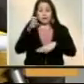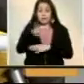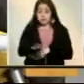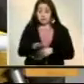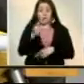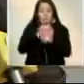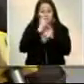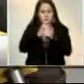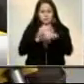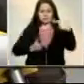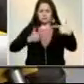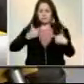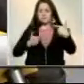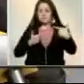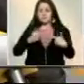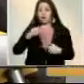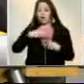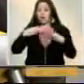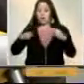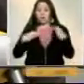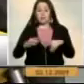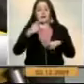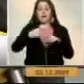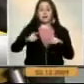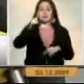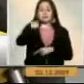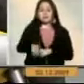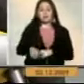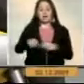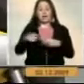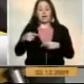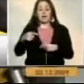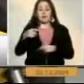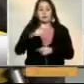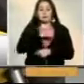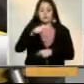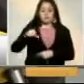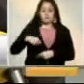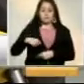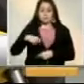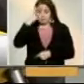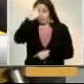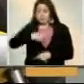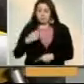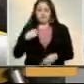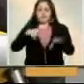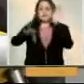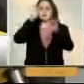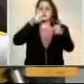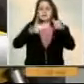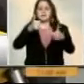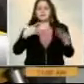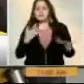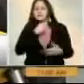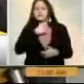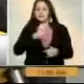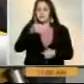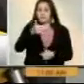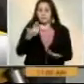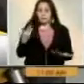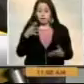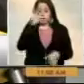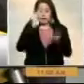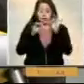compita, que haya bancos públicos, pero que también haya privados y que así el usuario tenga dónde escoger y siempre haya una libre competencia, aun cuando el Estado